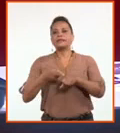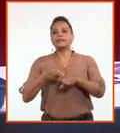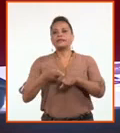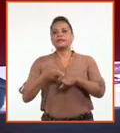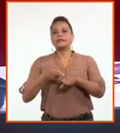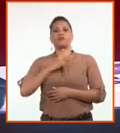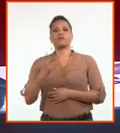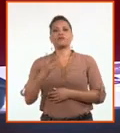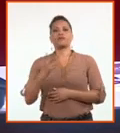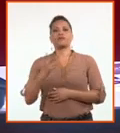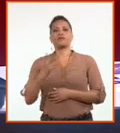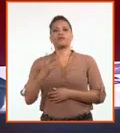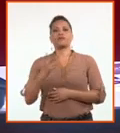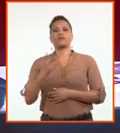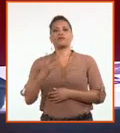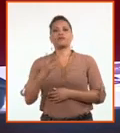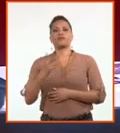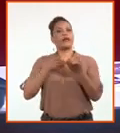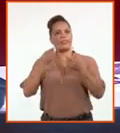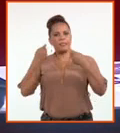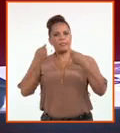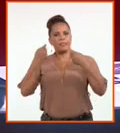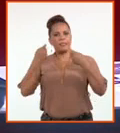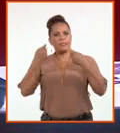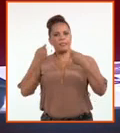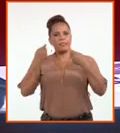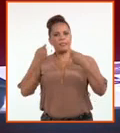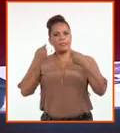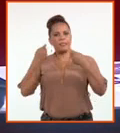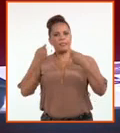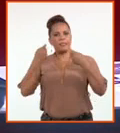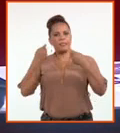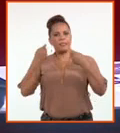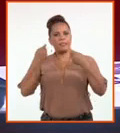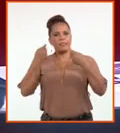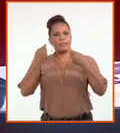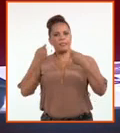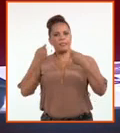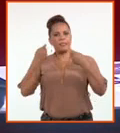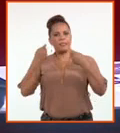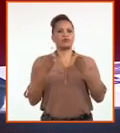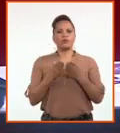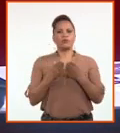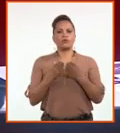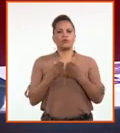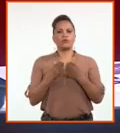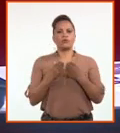voluntad, una vanguardia política que tiene que seguir erigiendo los saberes éticos, que tiene